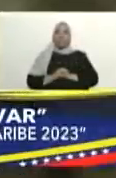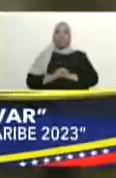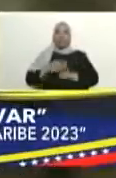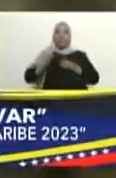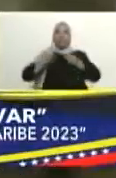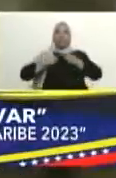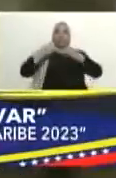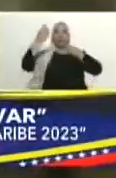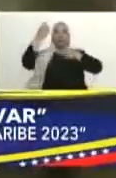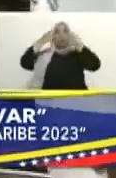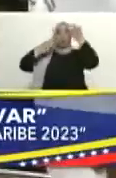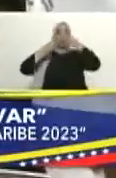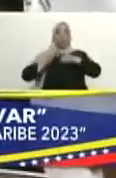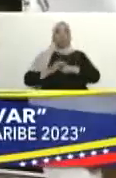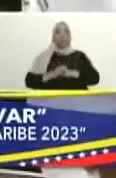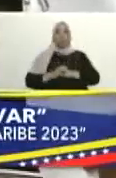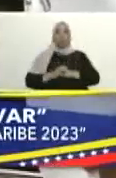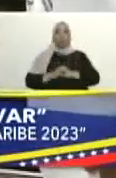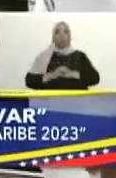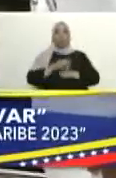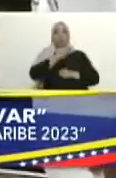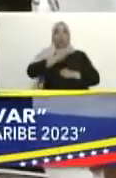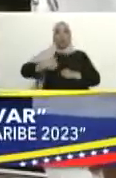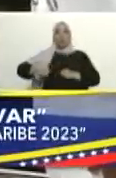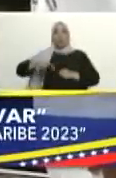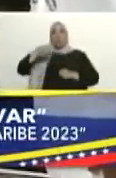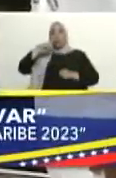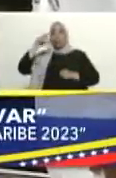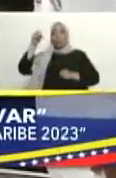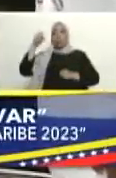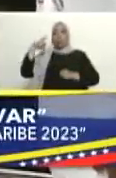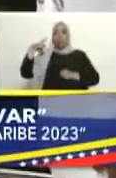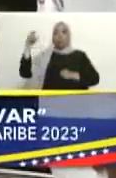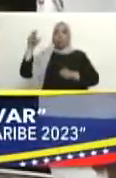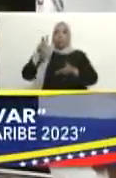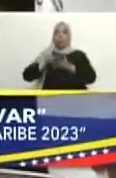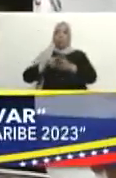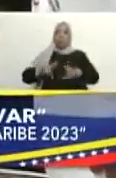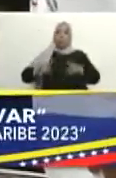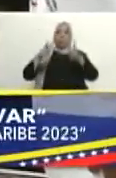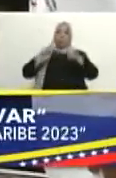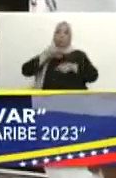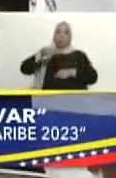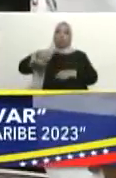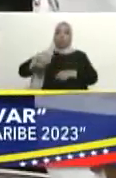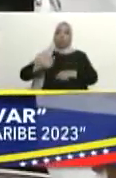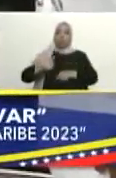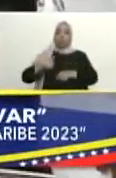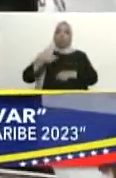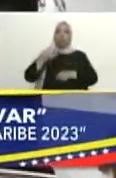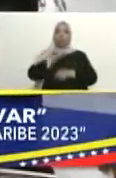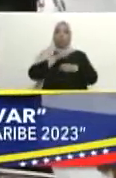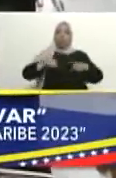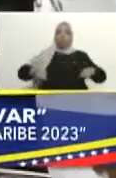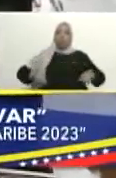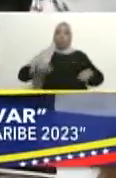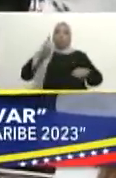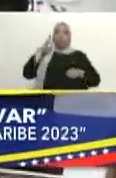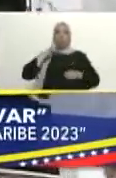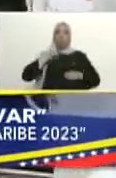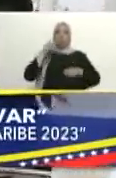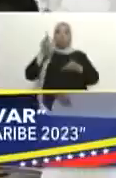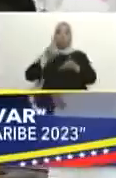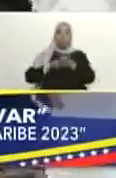Chávez vive. Mi comandante en jefe, permiso para retirar el estandarte de nuestra gloriosa Armada Bolivariana.